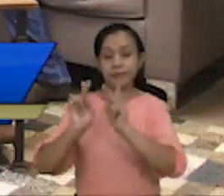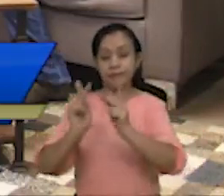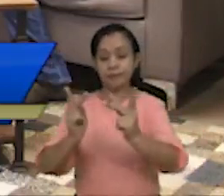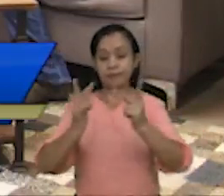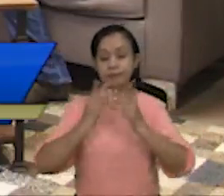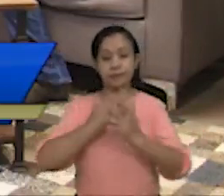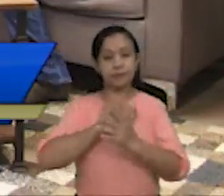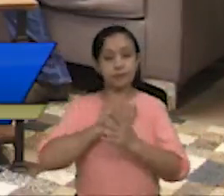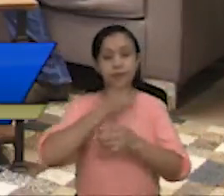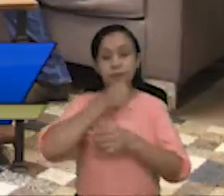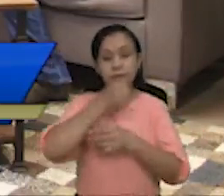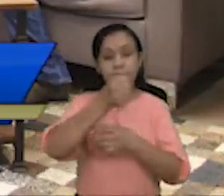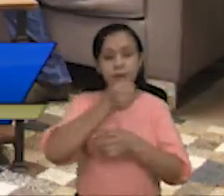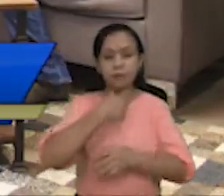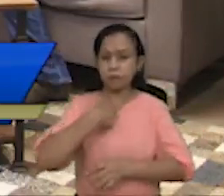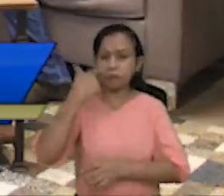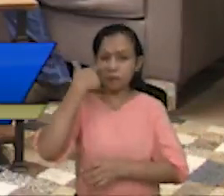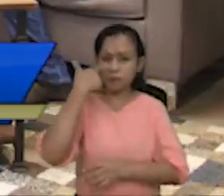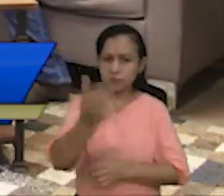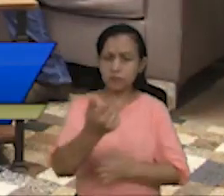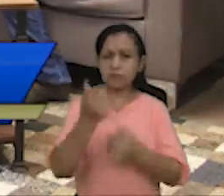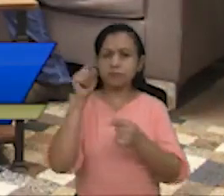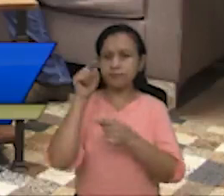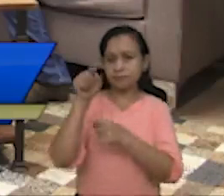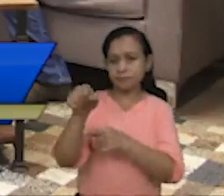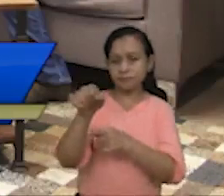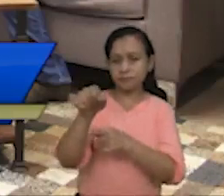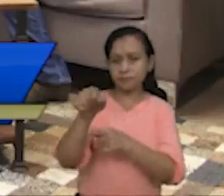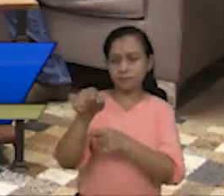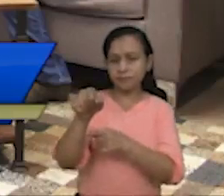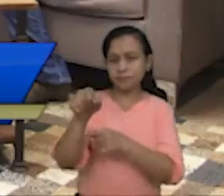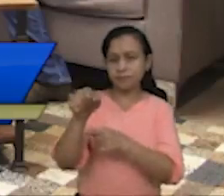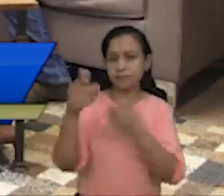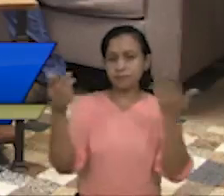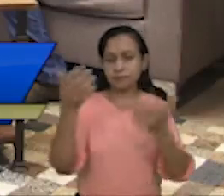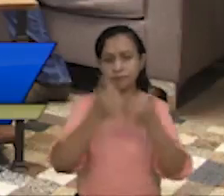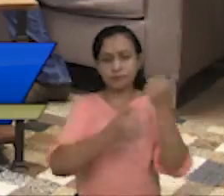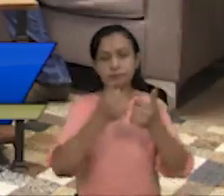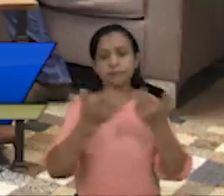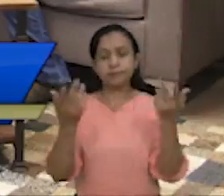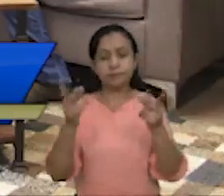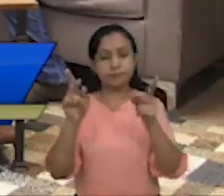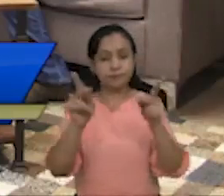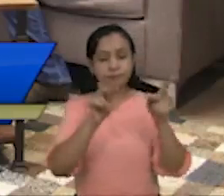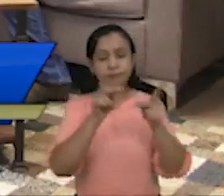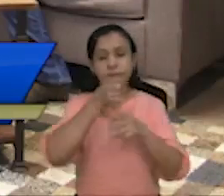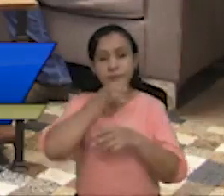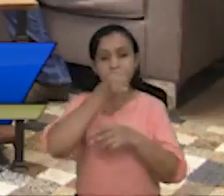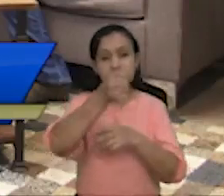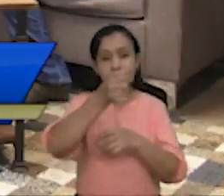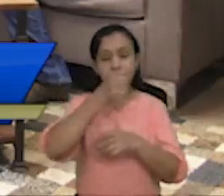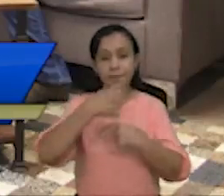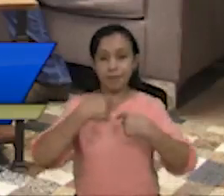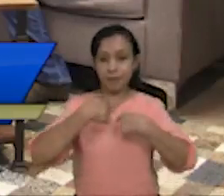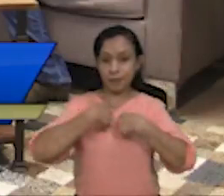como periodista y que yo reconozco que hay fuentes nocivas para el trabajo de nosotros. Porque si a mí me dicen que